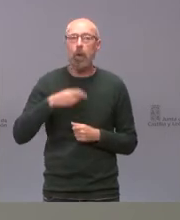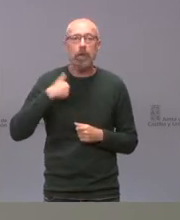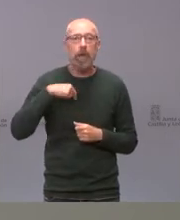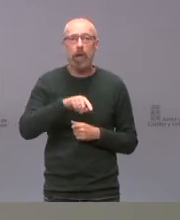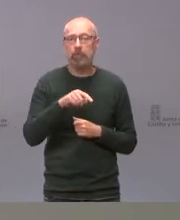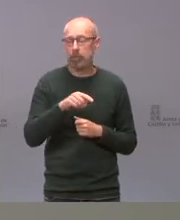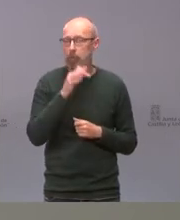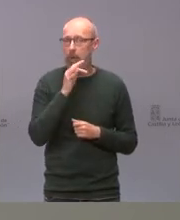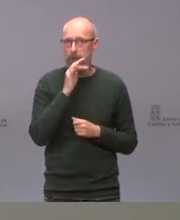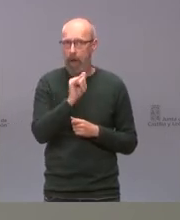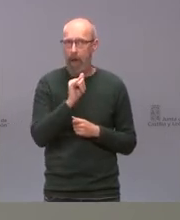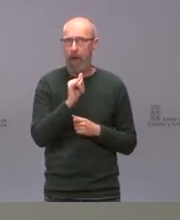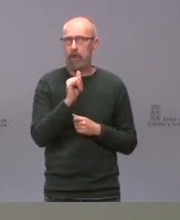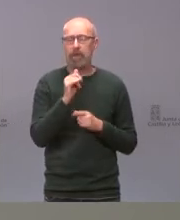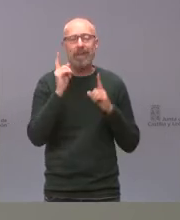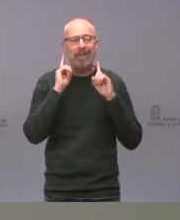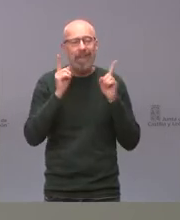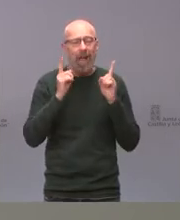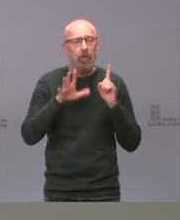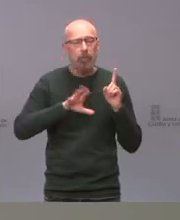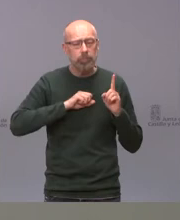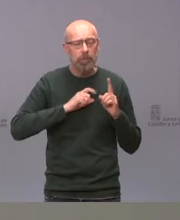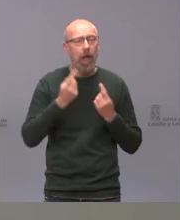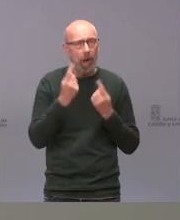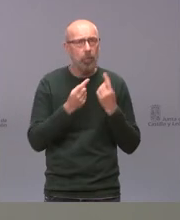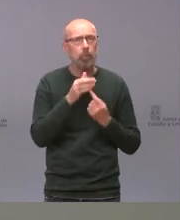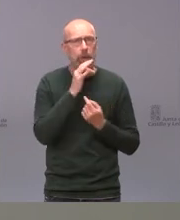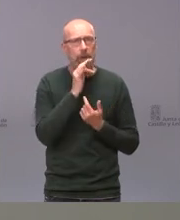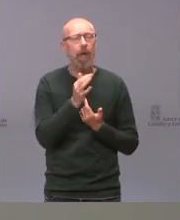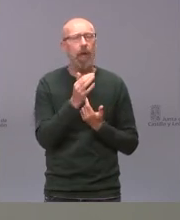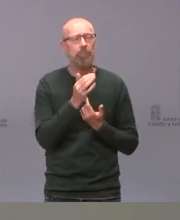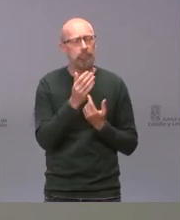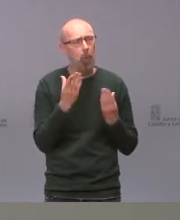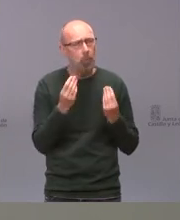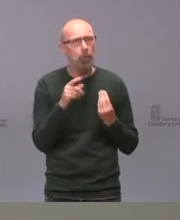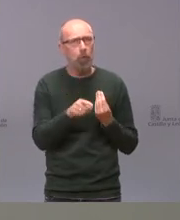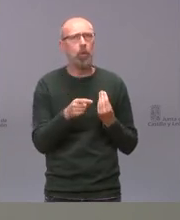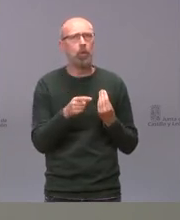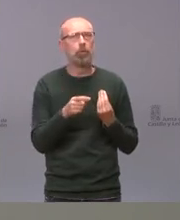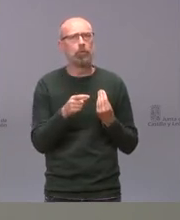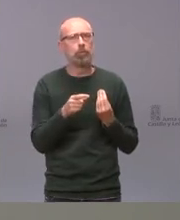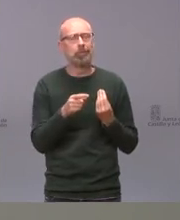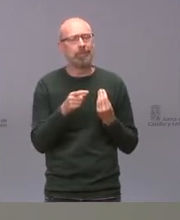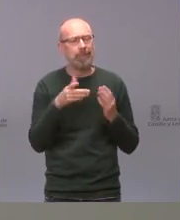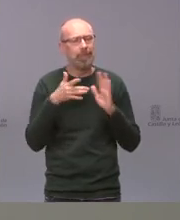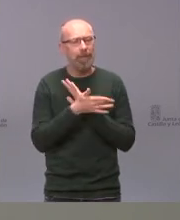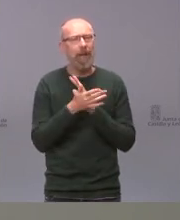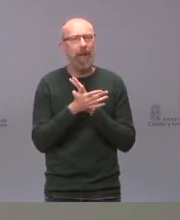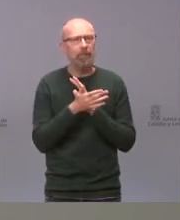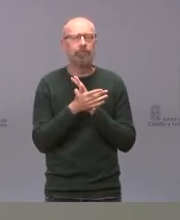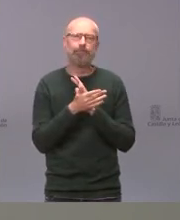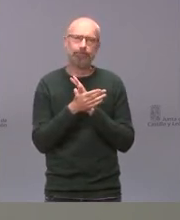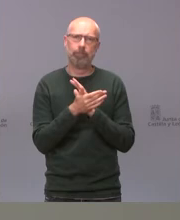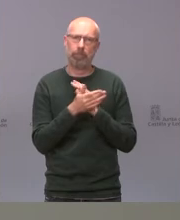habiendo todavía muchos casos que evidentemente todavía nos sitúan lejos de esa incidencia que podría